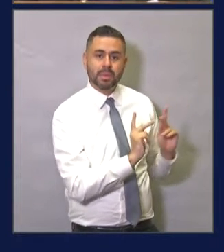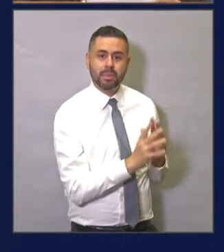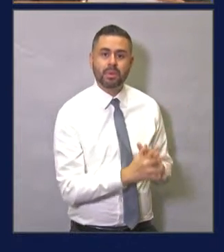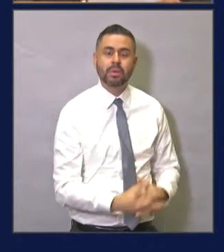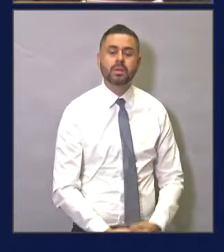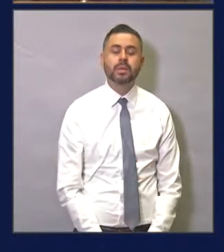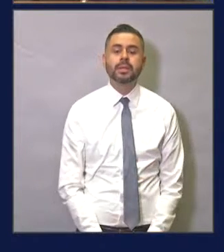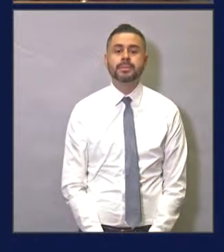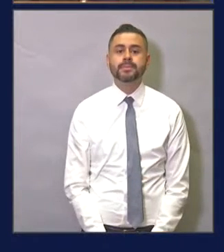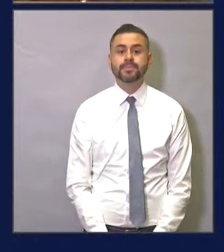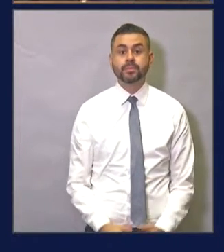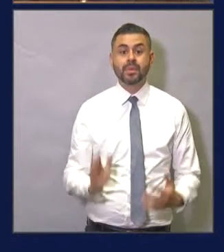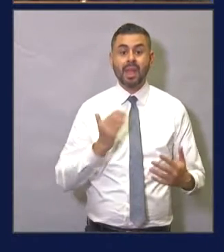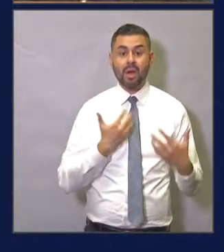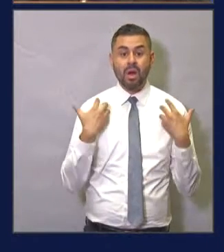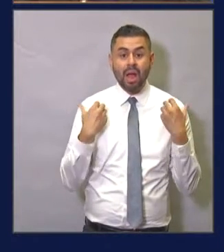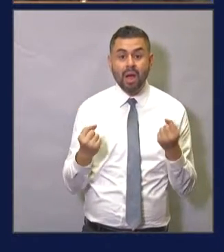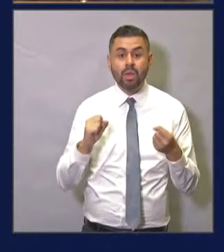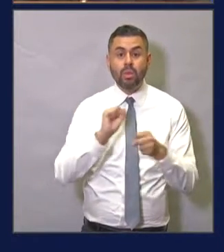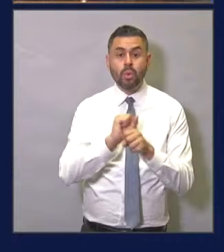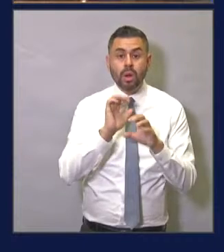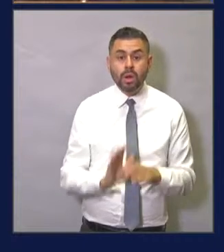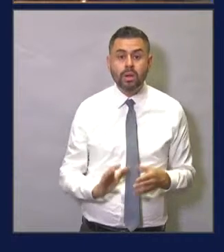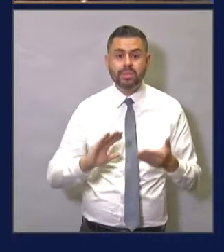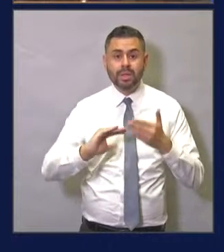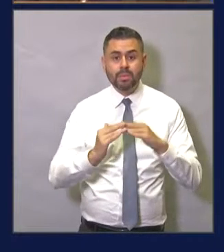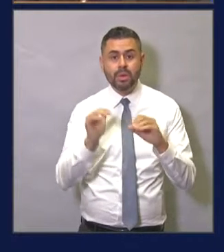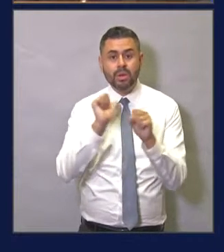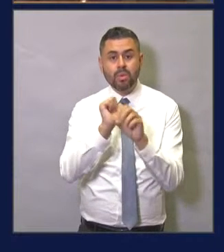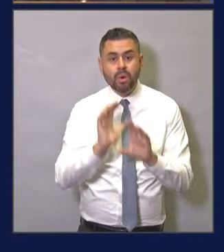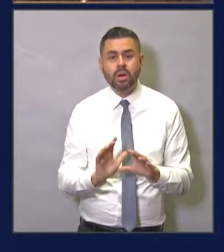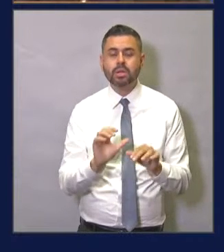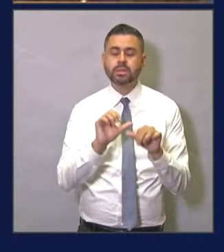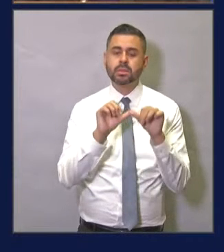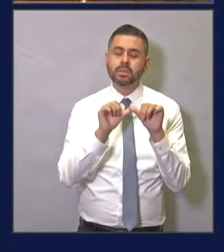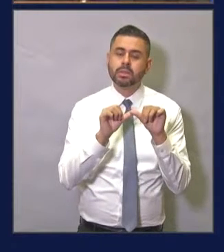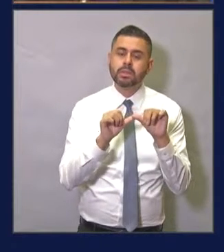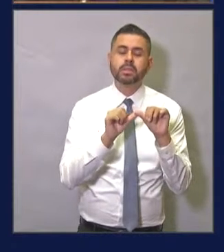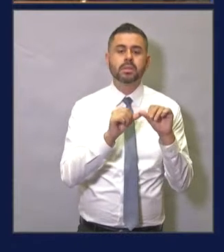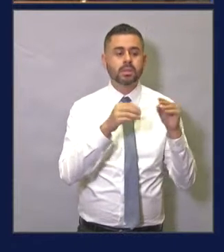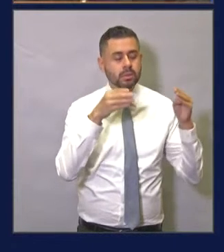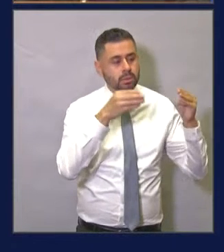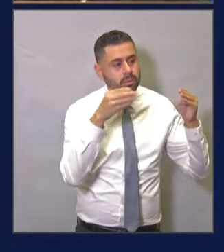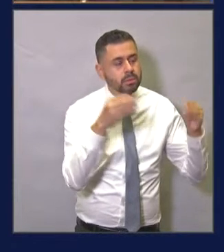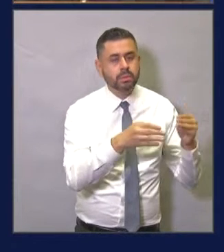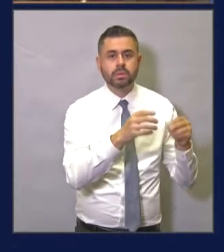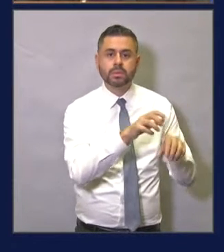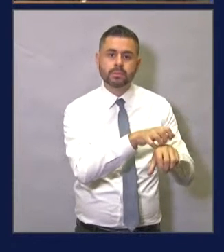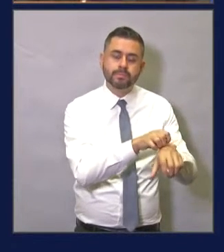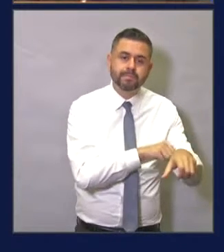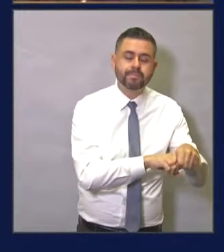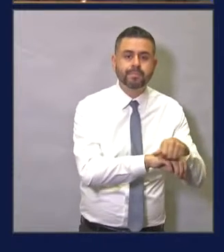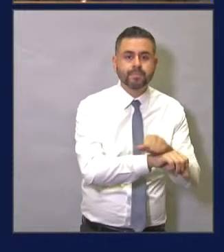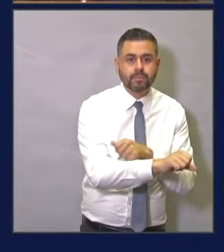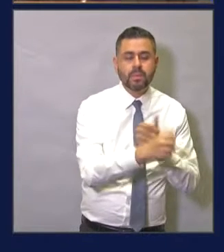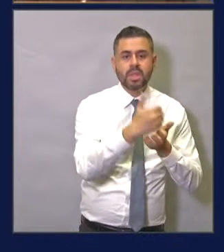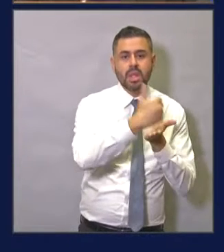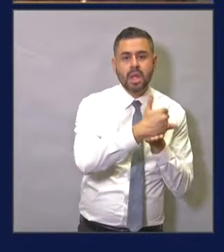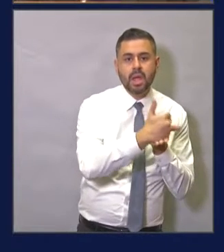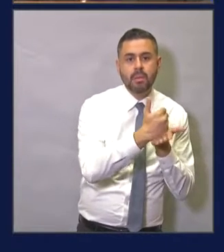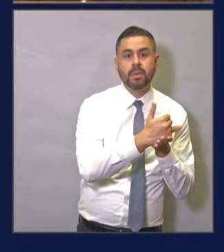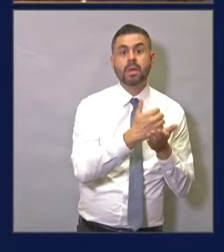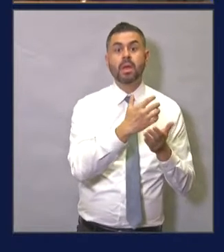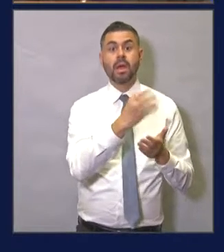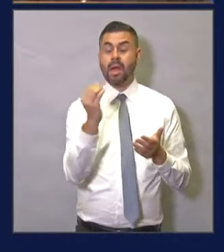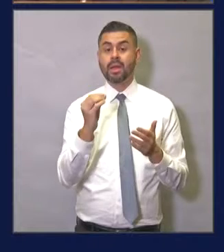Nuestros trabajadores de salud comunitarios concentran sus esfuerzos en estas comunidades, así como en las comunidades que han tenido